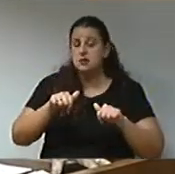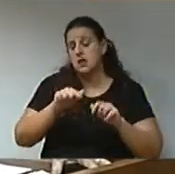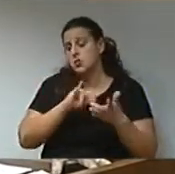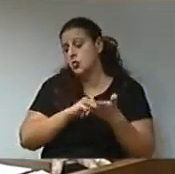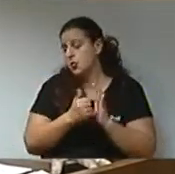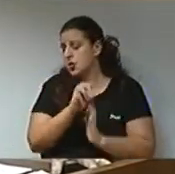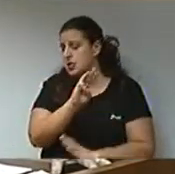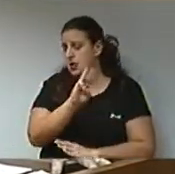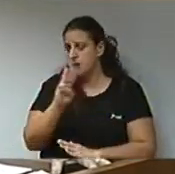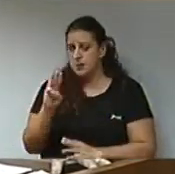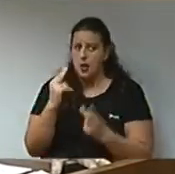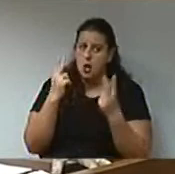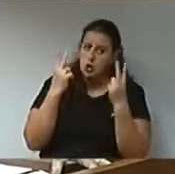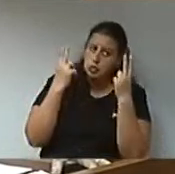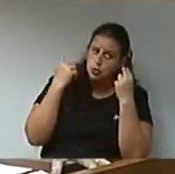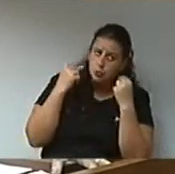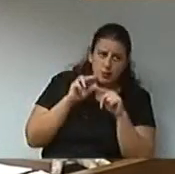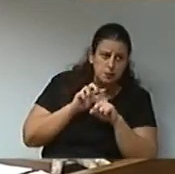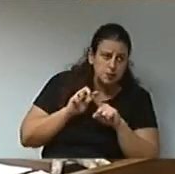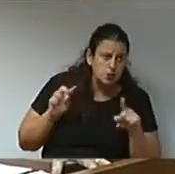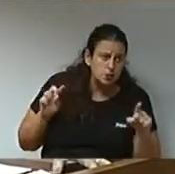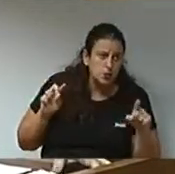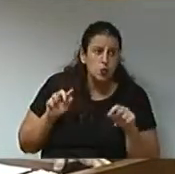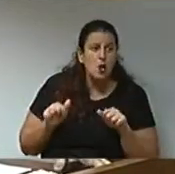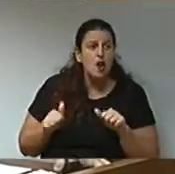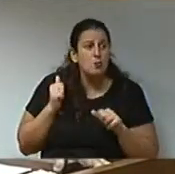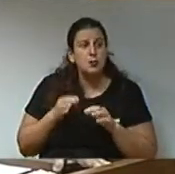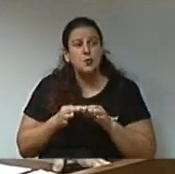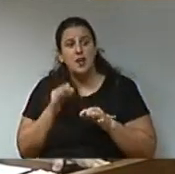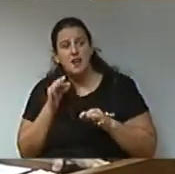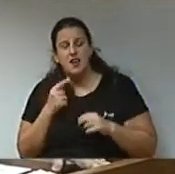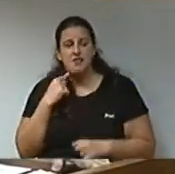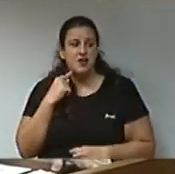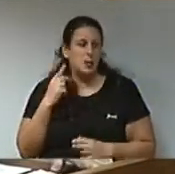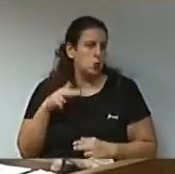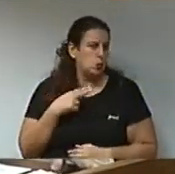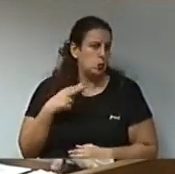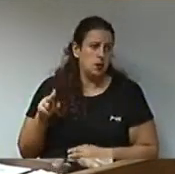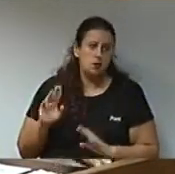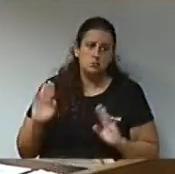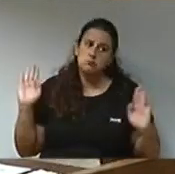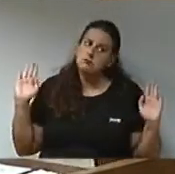Ni sometimientos, ni dejar pasar ni una sola oportunidad.